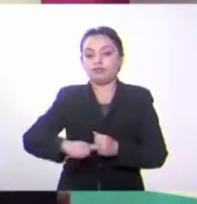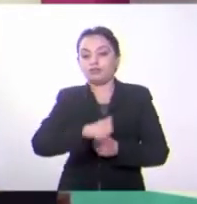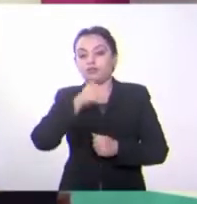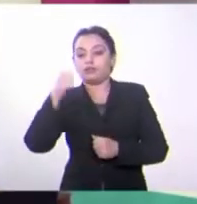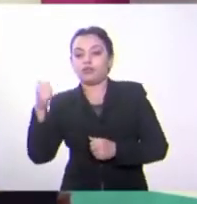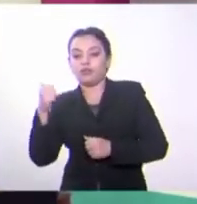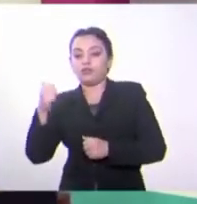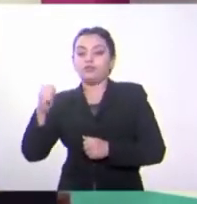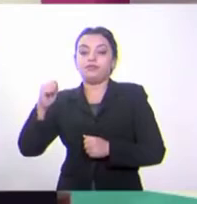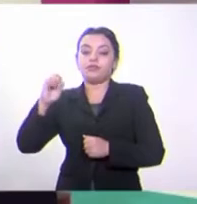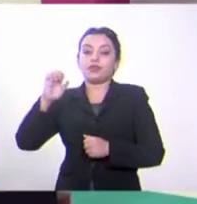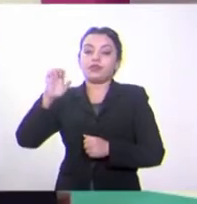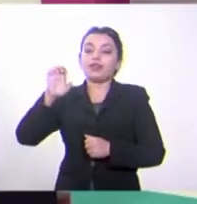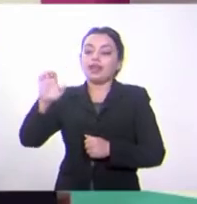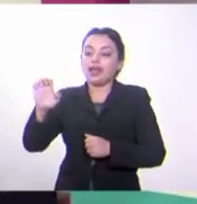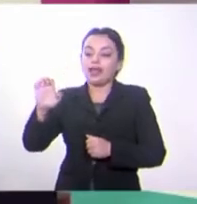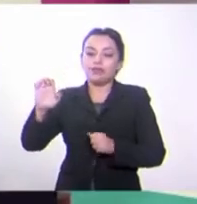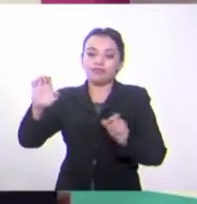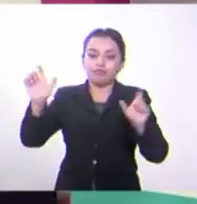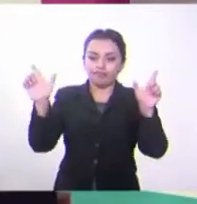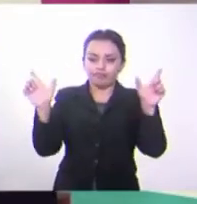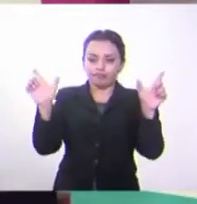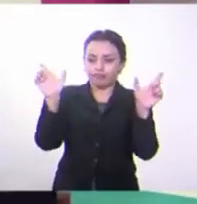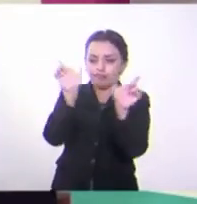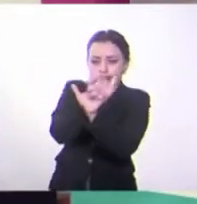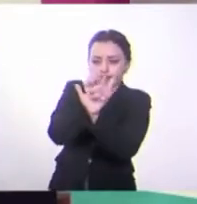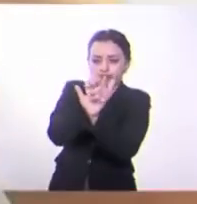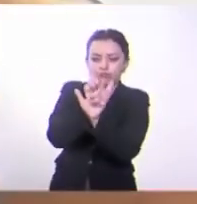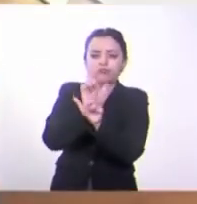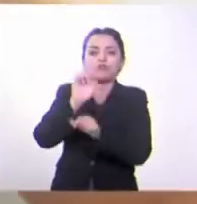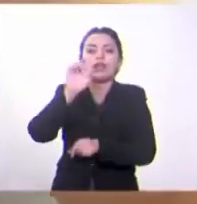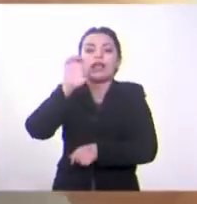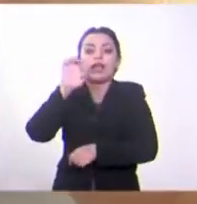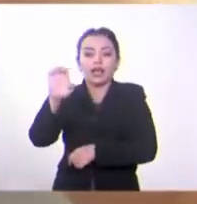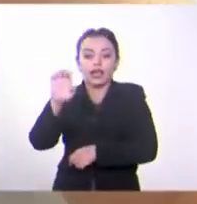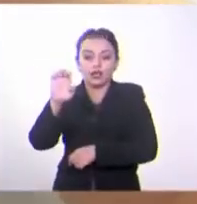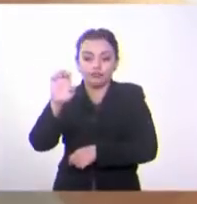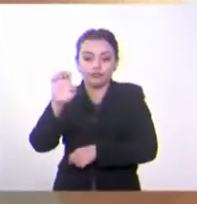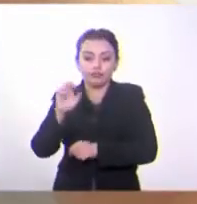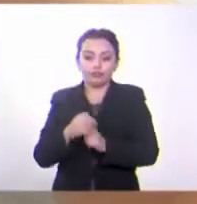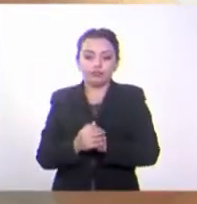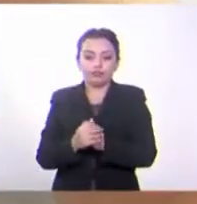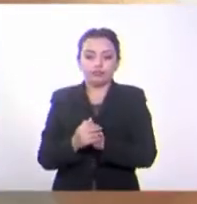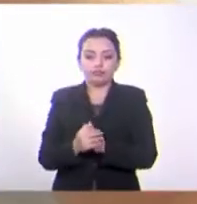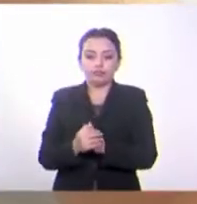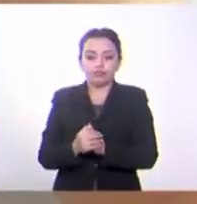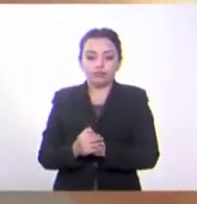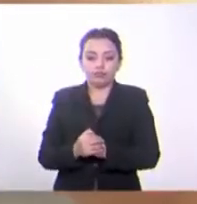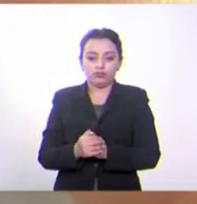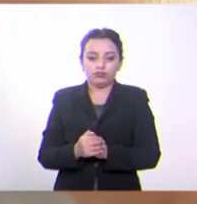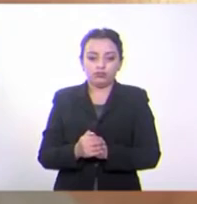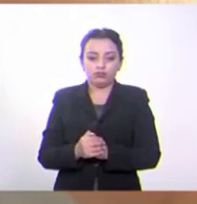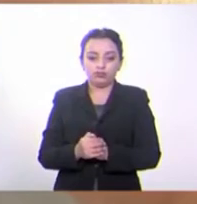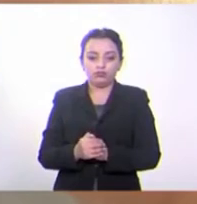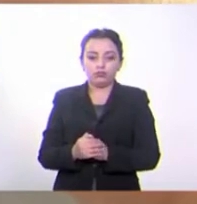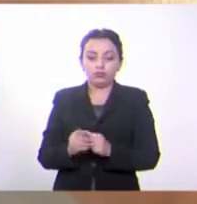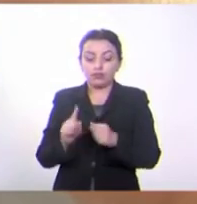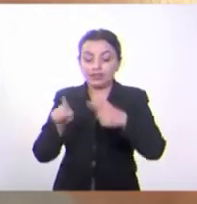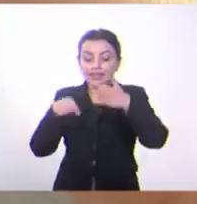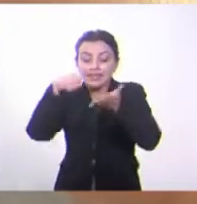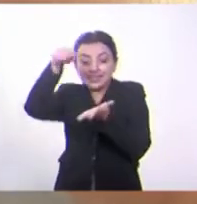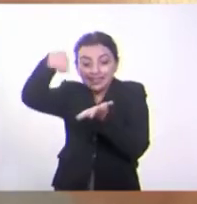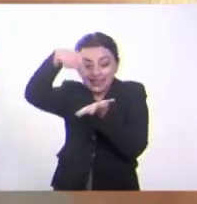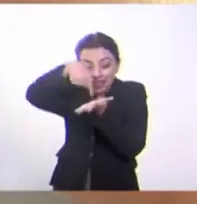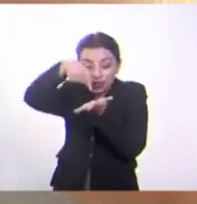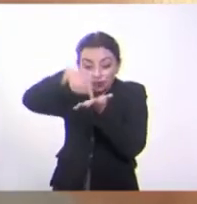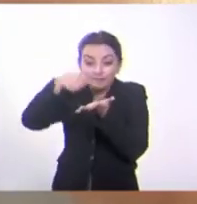ángulo E. Así que vamos a colocar en el vértice el centro del transportador y